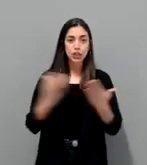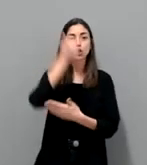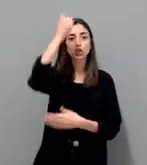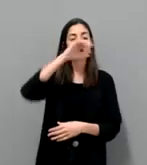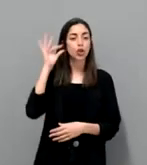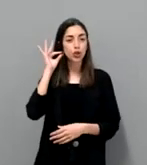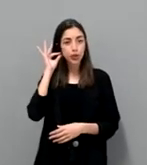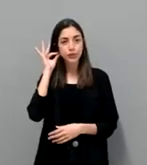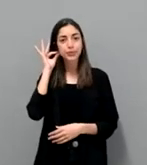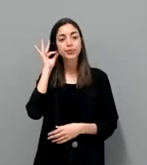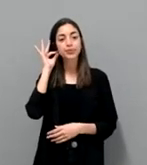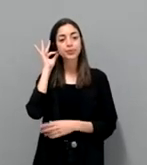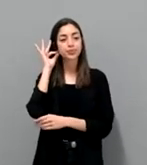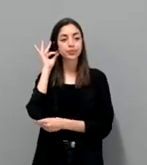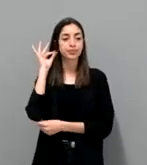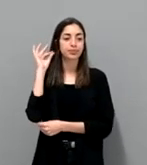todos.